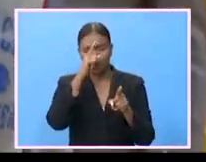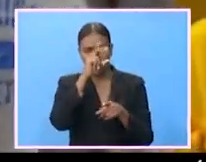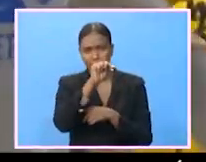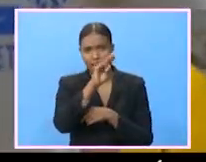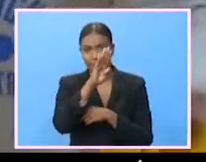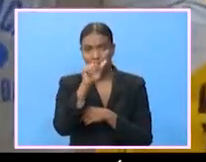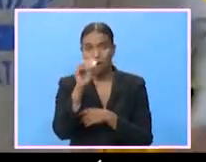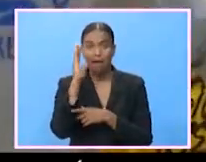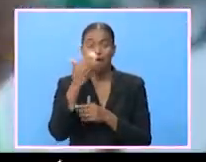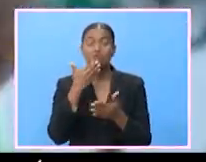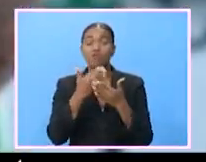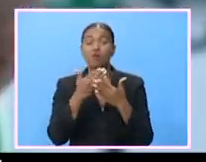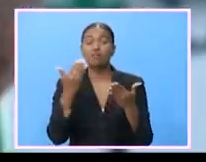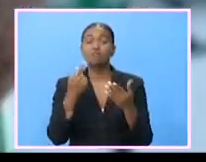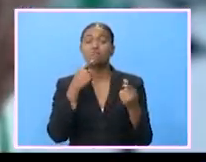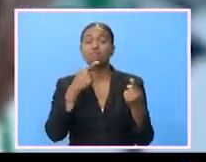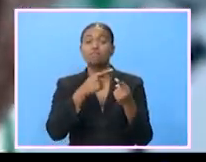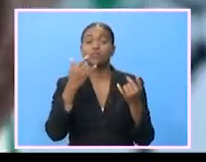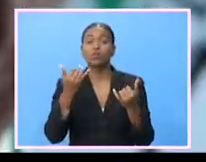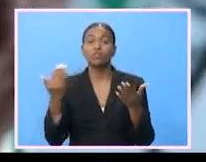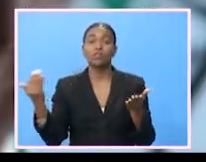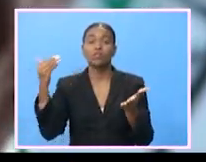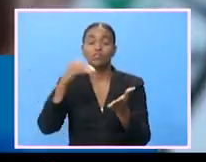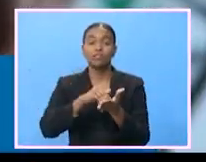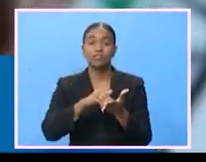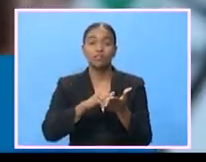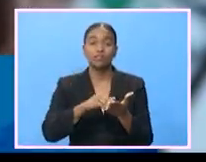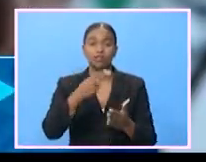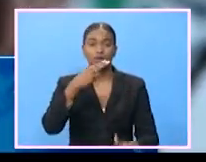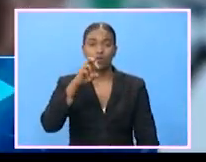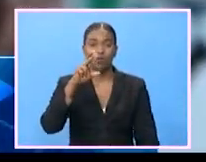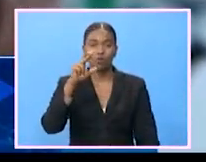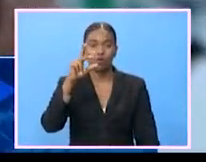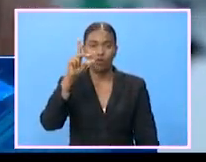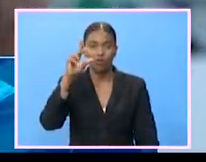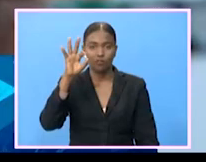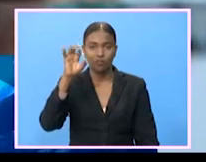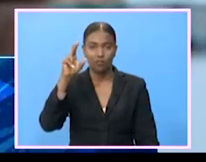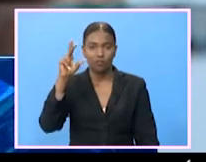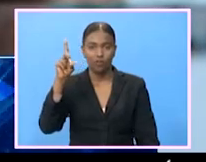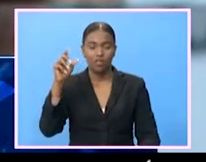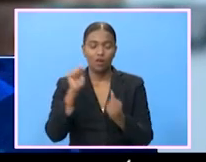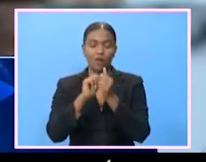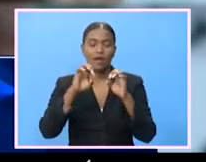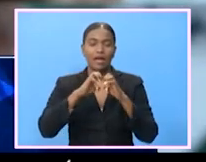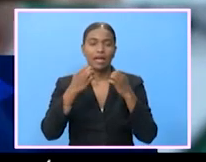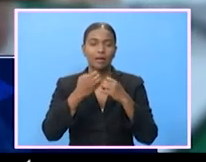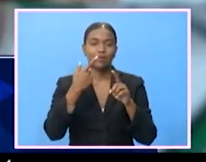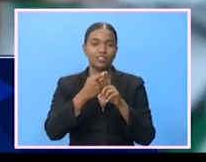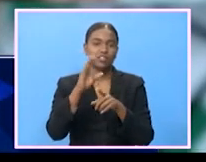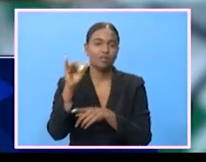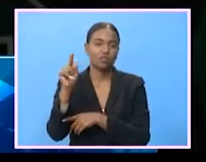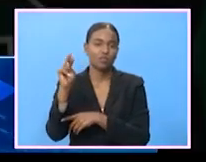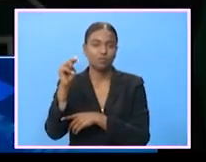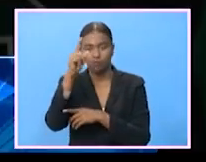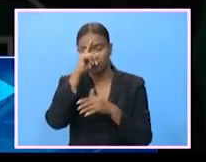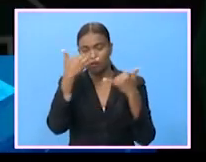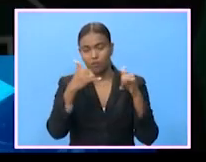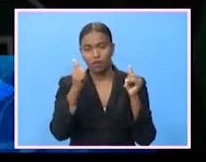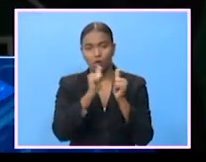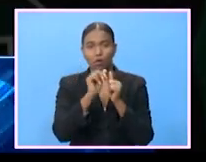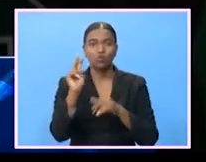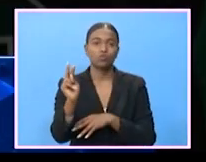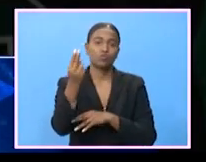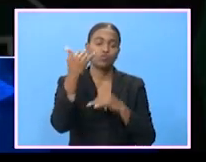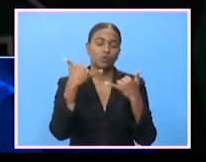buenas noticias. Hoy retorna Alfred Joel Horford Reynoso con el conjunto de los Celtics de Boston para participar en el